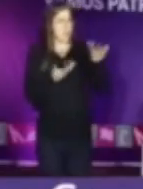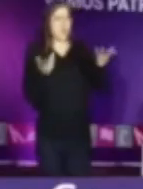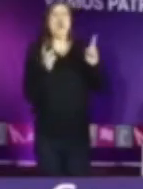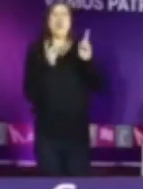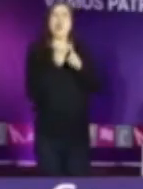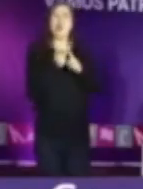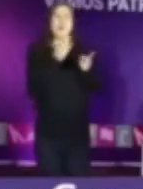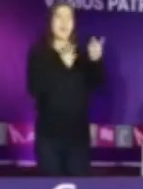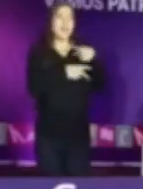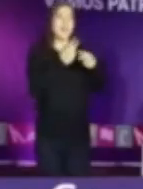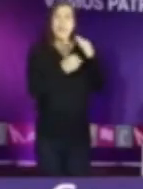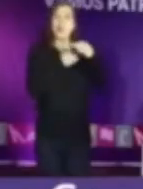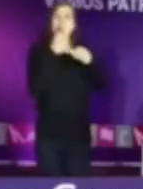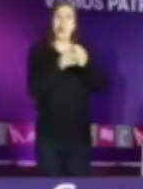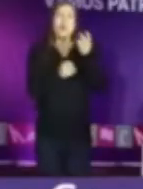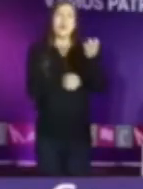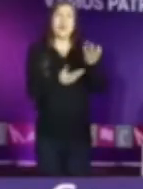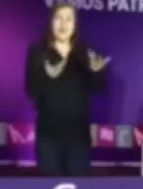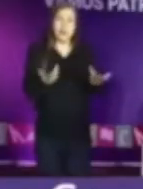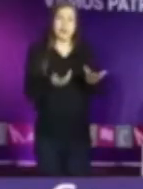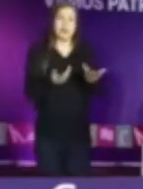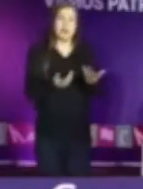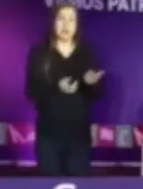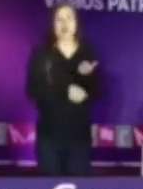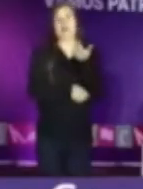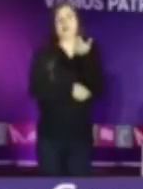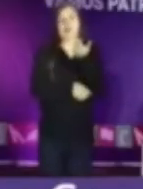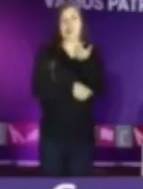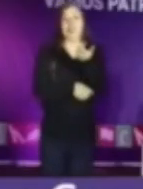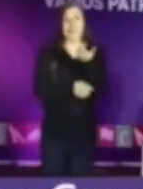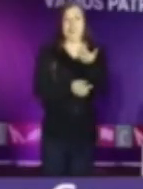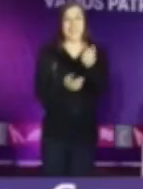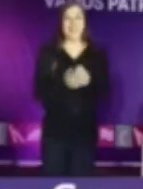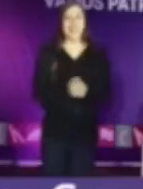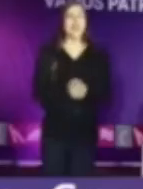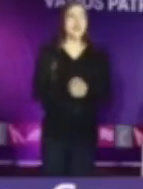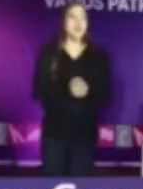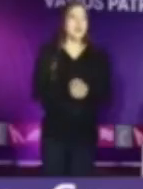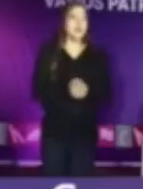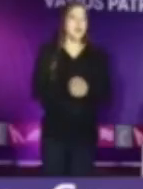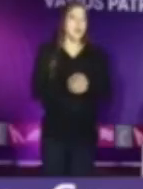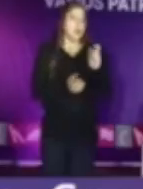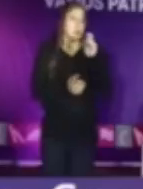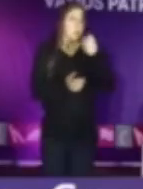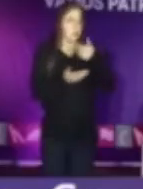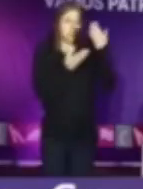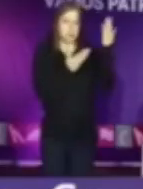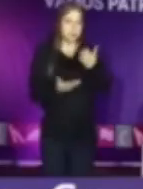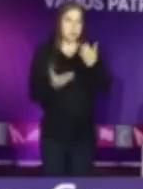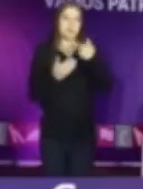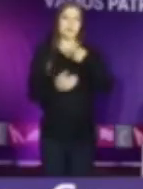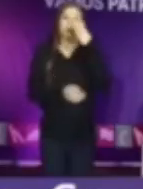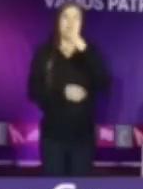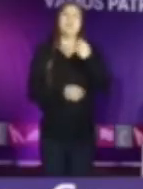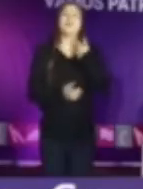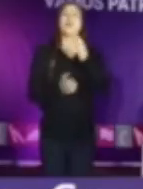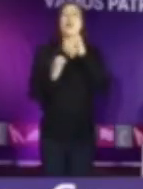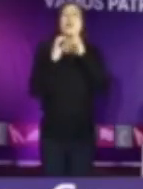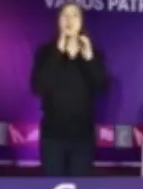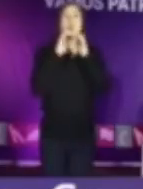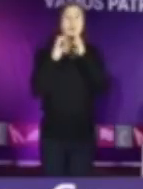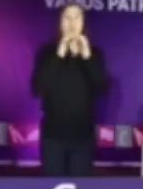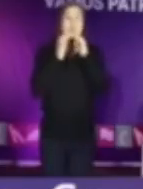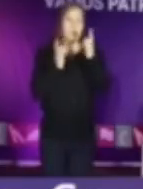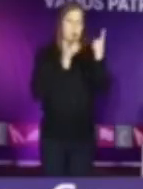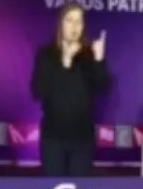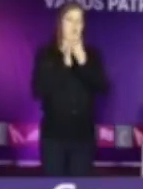no? Sí, el dinero. Y cada vez que yo llegaba a México y me comunicaba con uno, me decían,